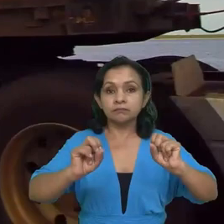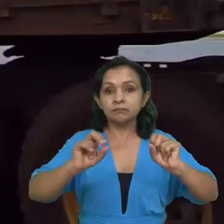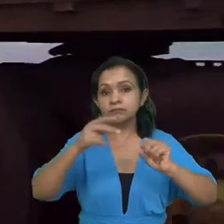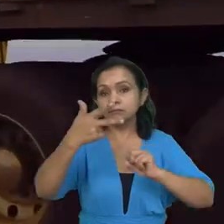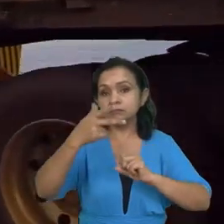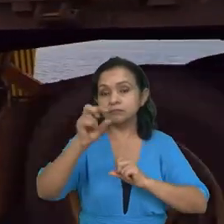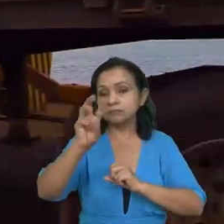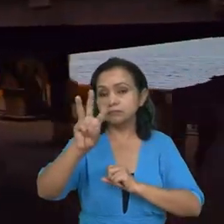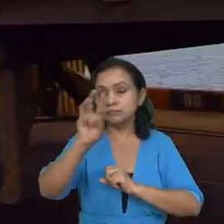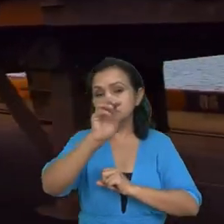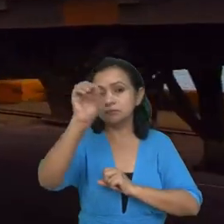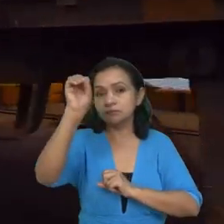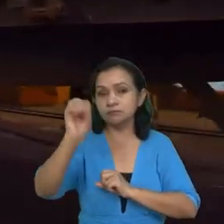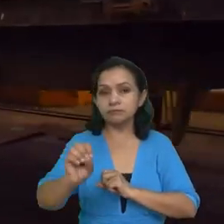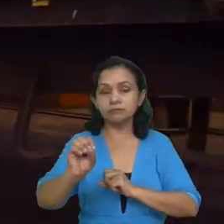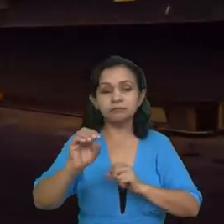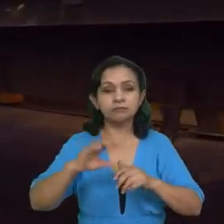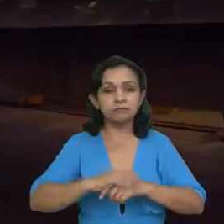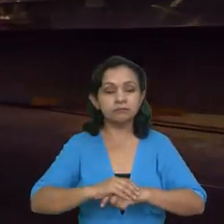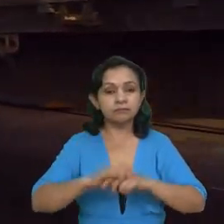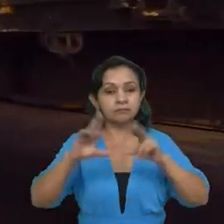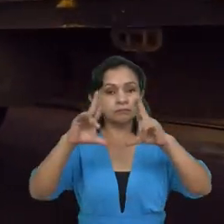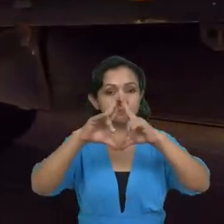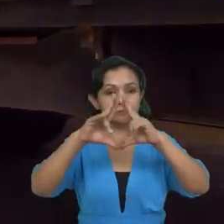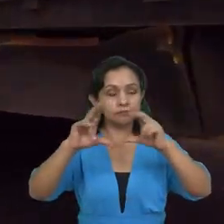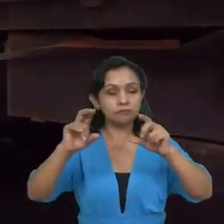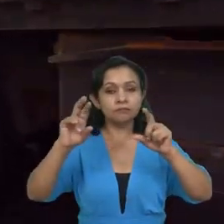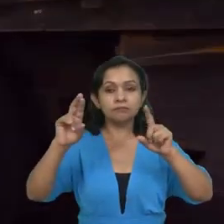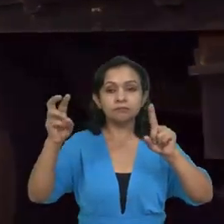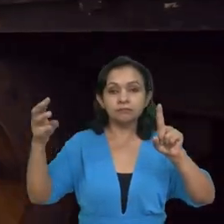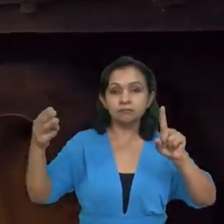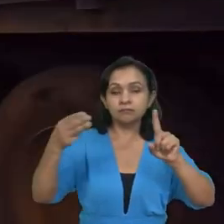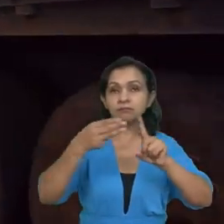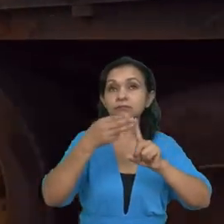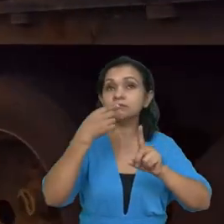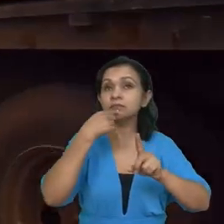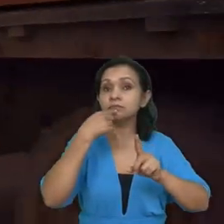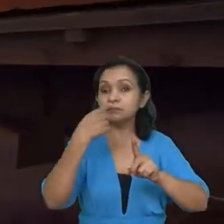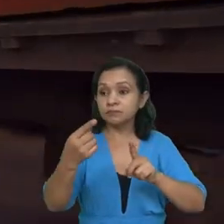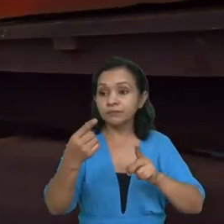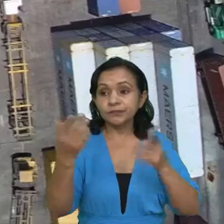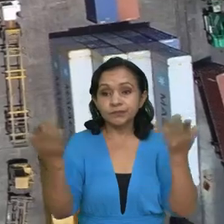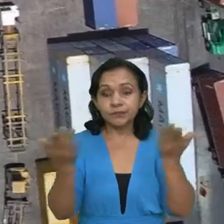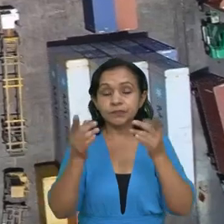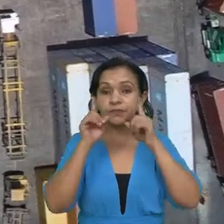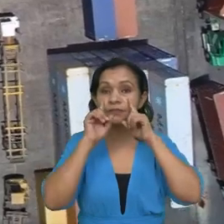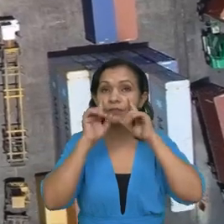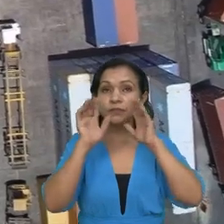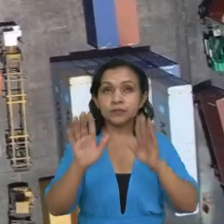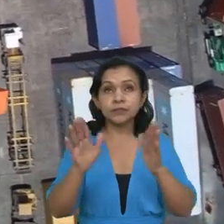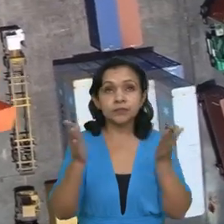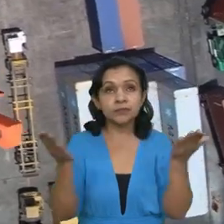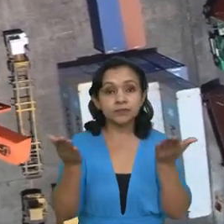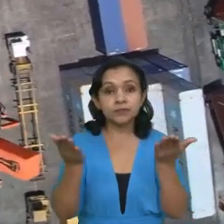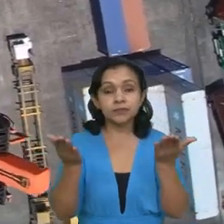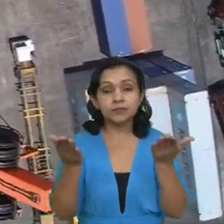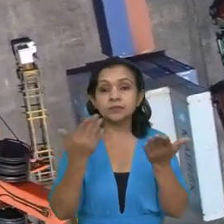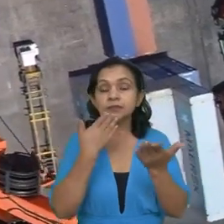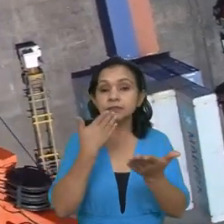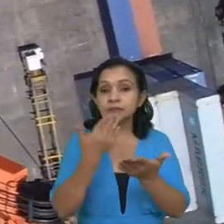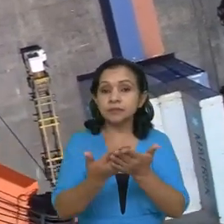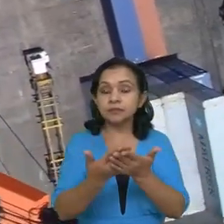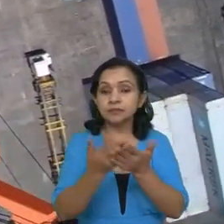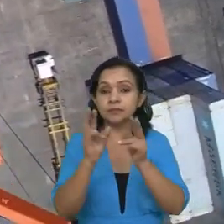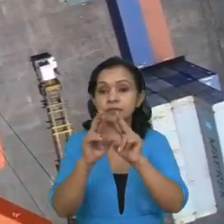83 por ciento nuestro país a nivel regional destaca precisamente también por la seguridad y esto gracias a los